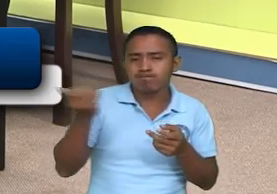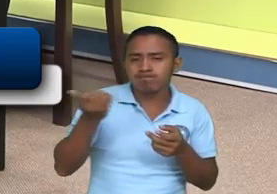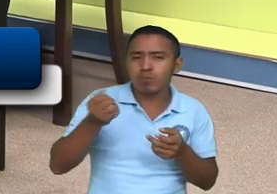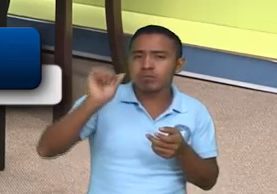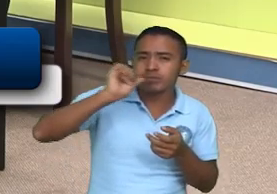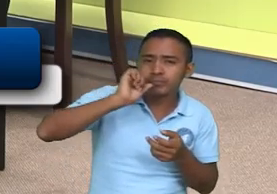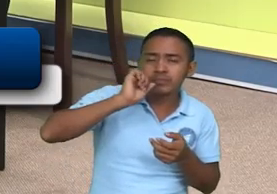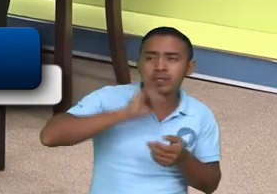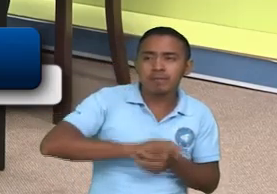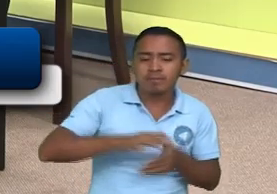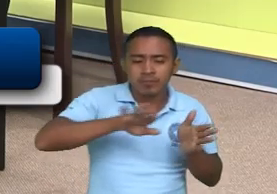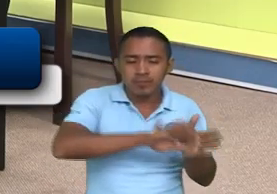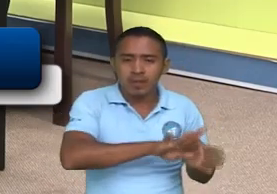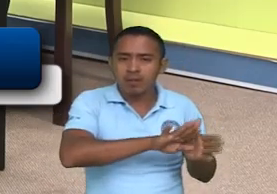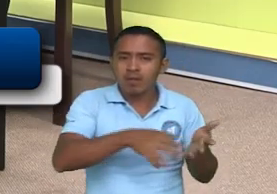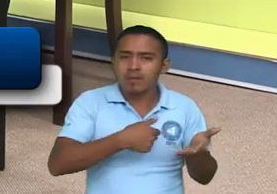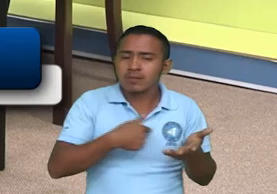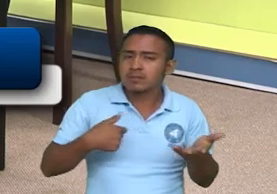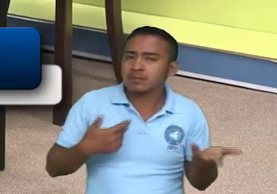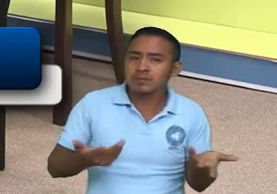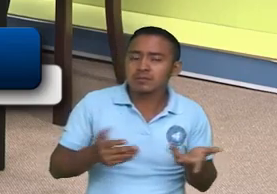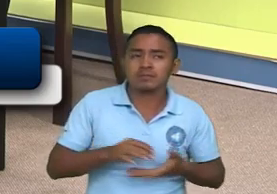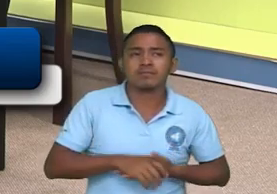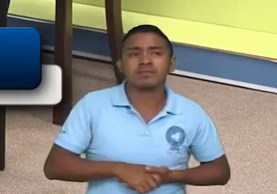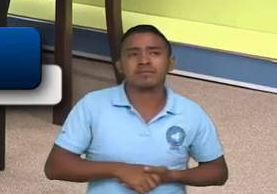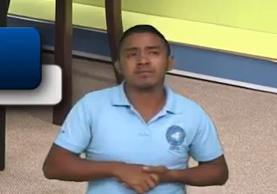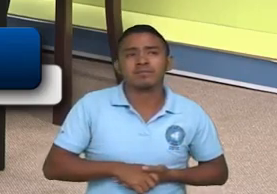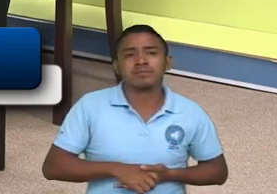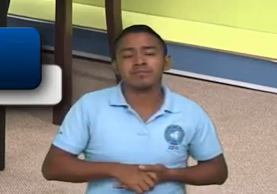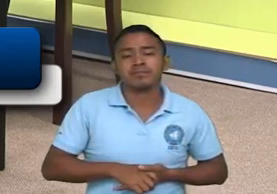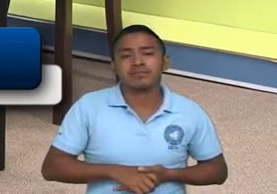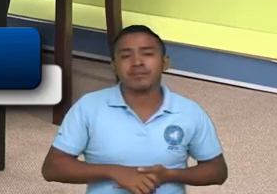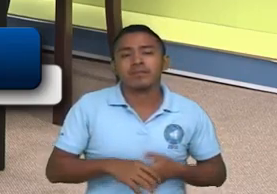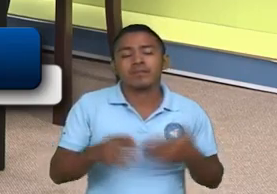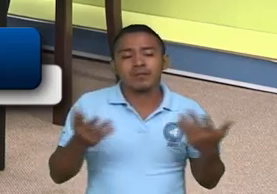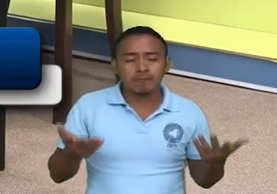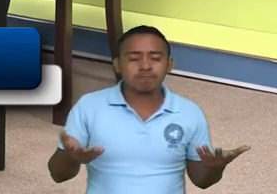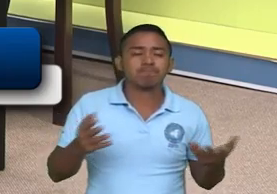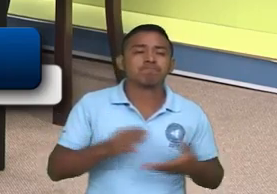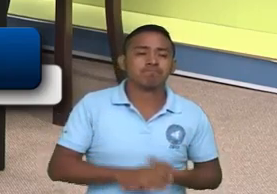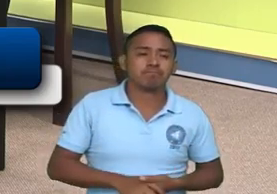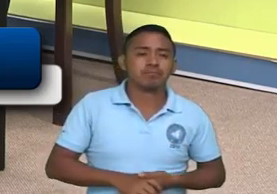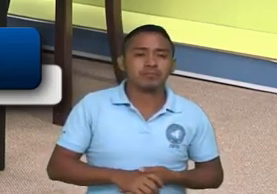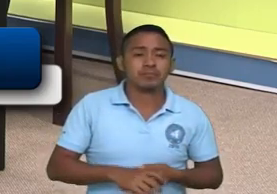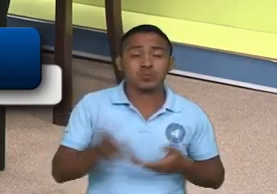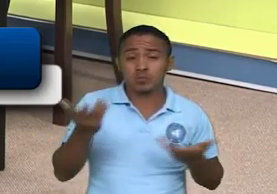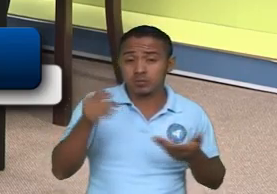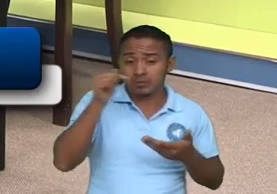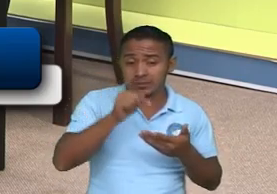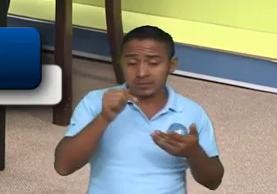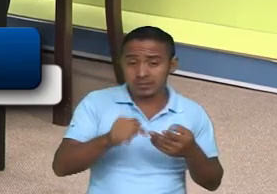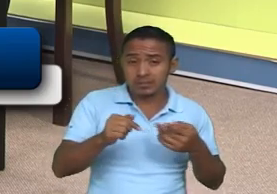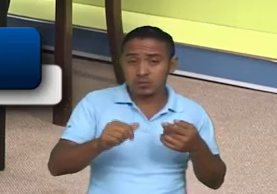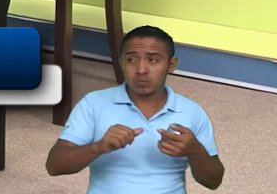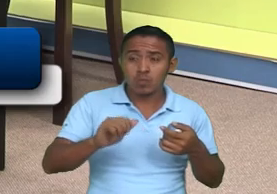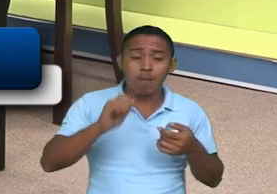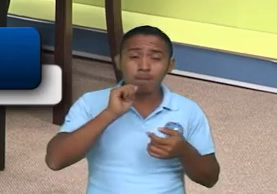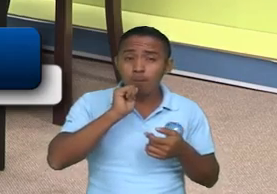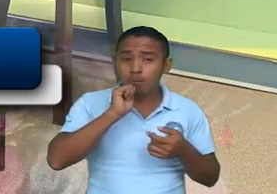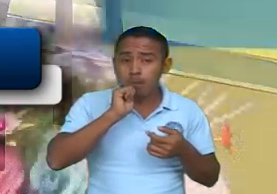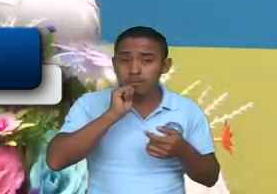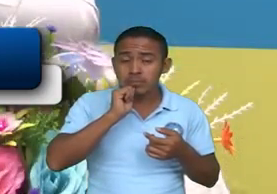tienen una asociación directa con la muerte súbita del lactante. Entonces son factores en los cuales nosotros podemos incidir. Y por ejemplo